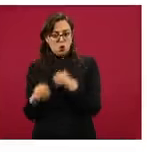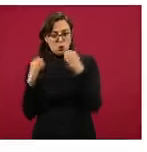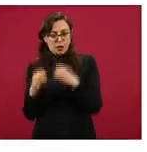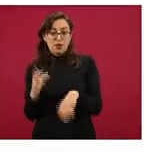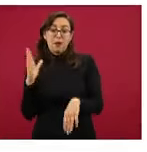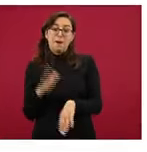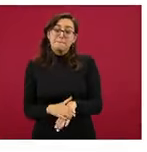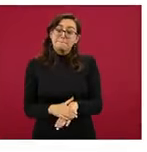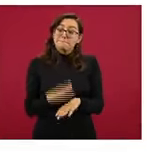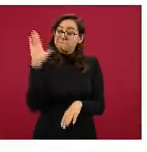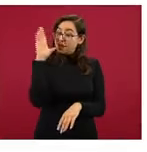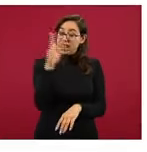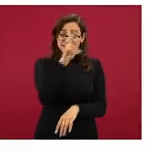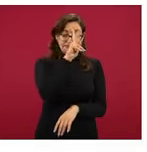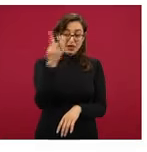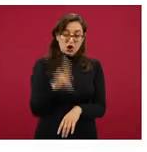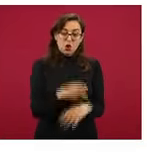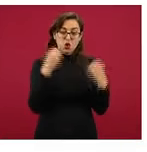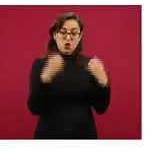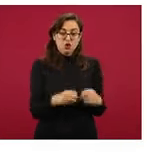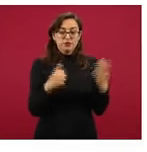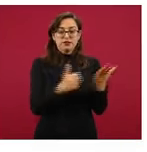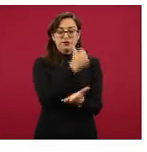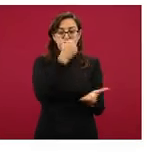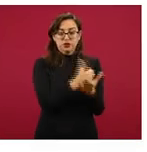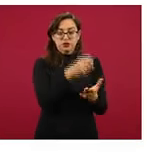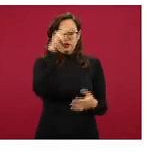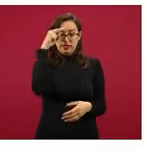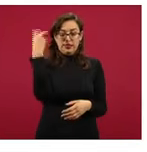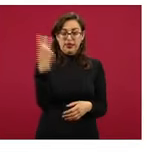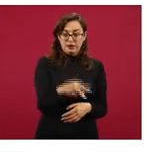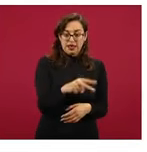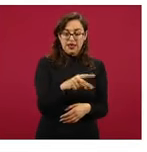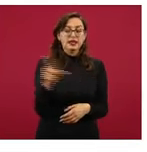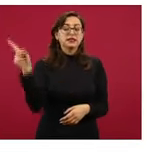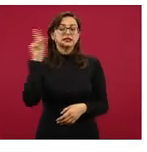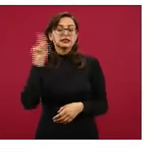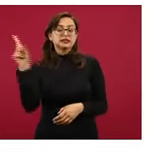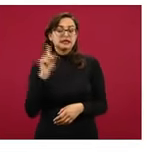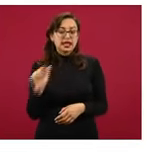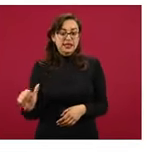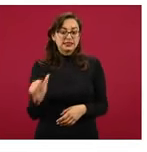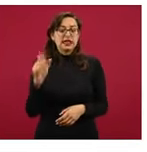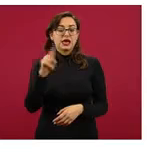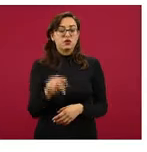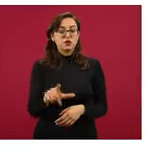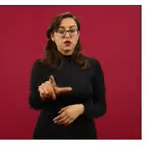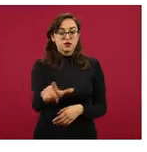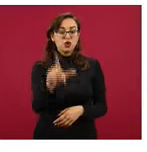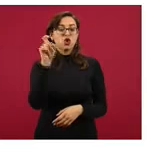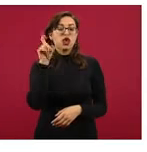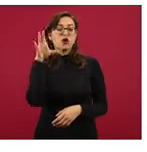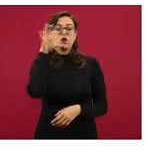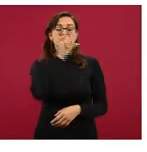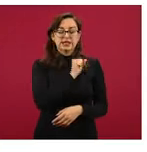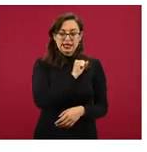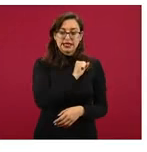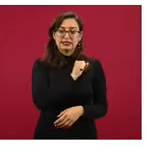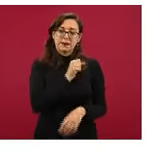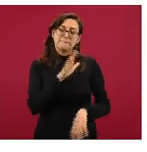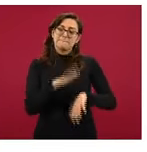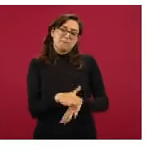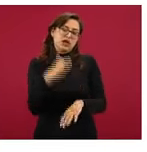a expensas, en primer lugar, de la Ciudad de México y de Zacatecas, Nuevo León, Aguascalientes, que